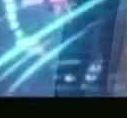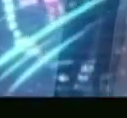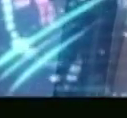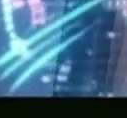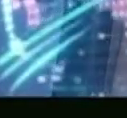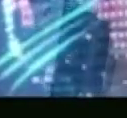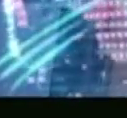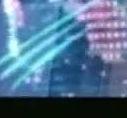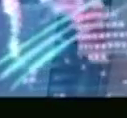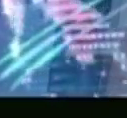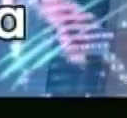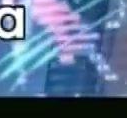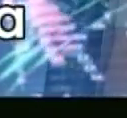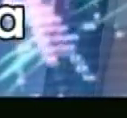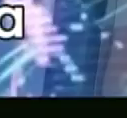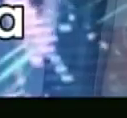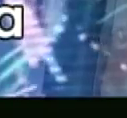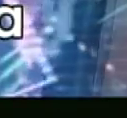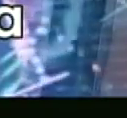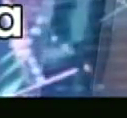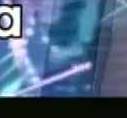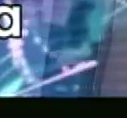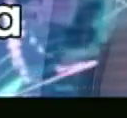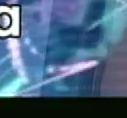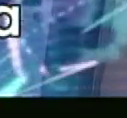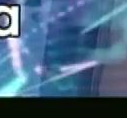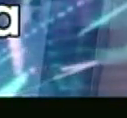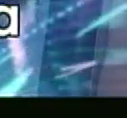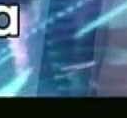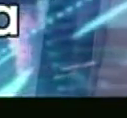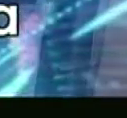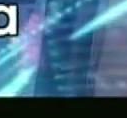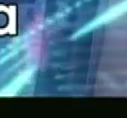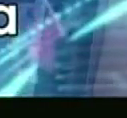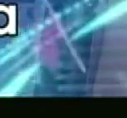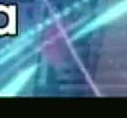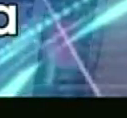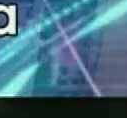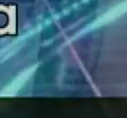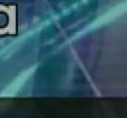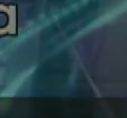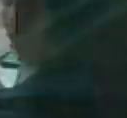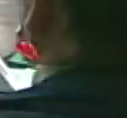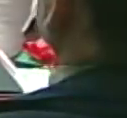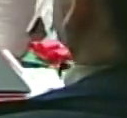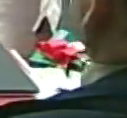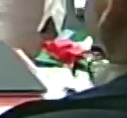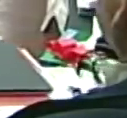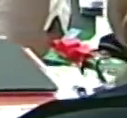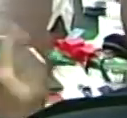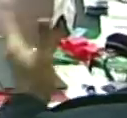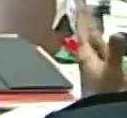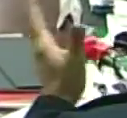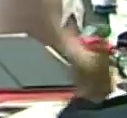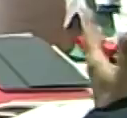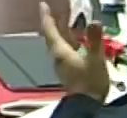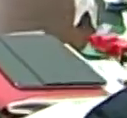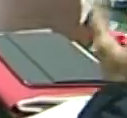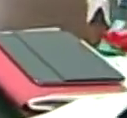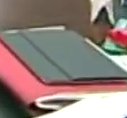BEQR Somos Venezuela. Instrumento tecnológico al servicio del pueblo.